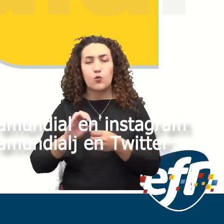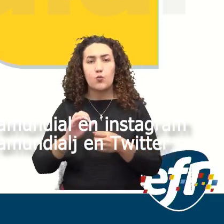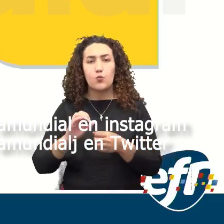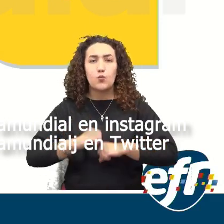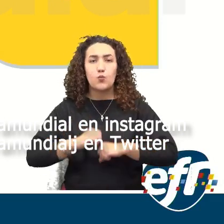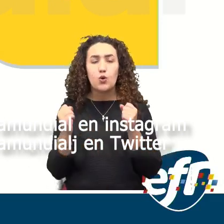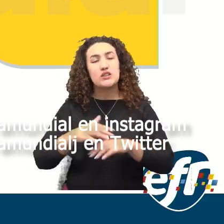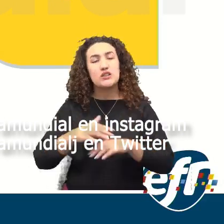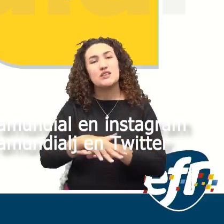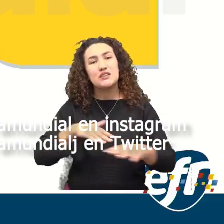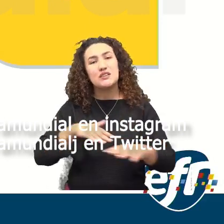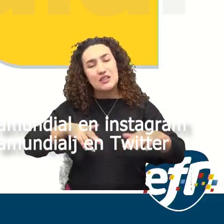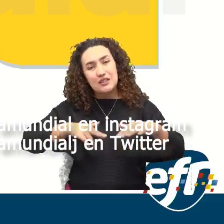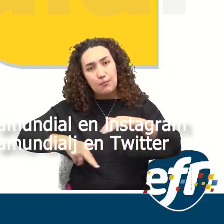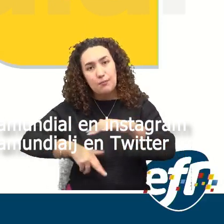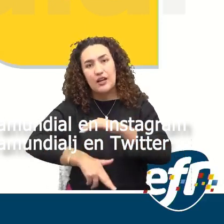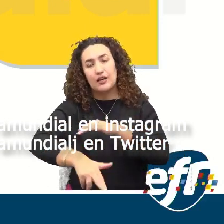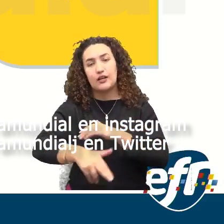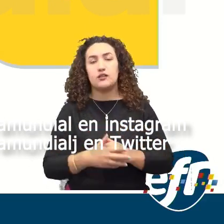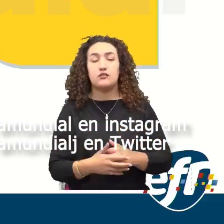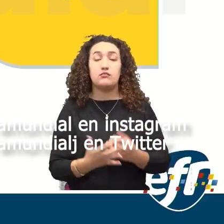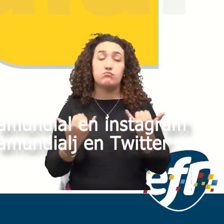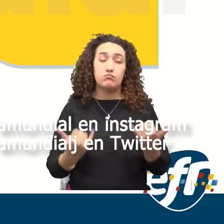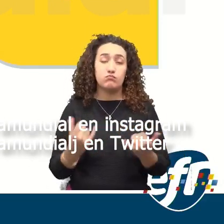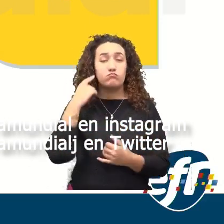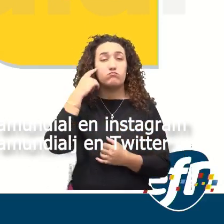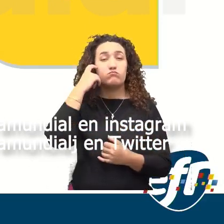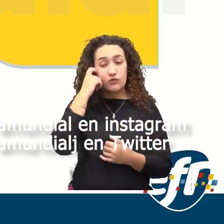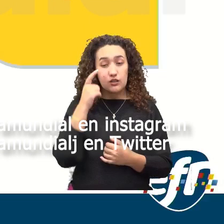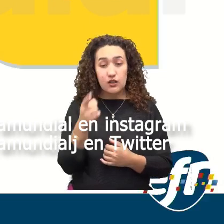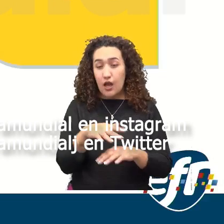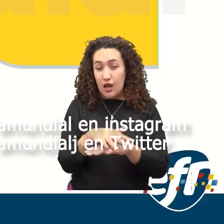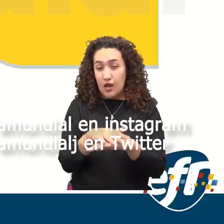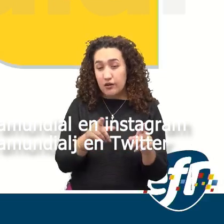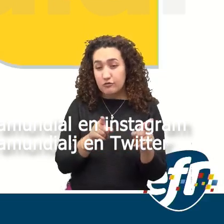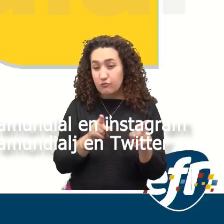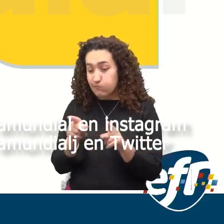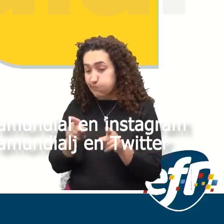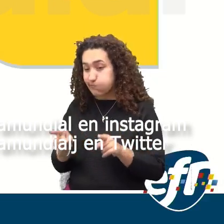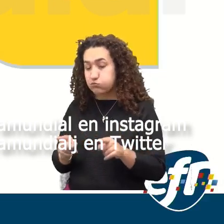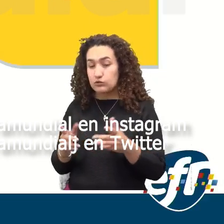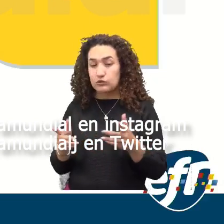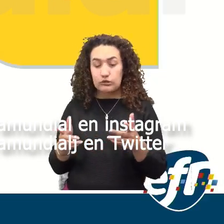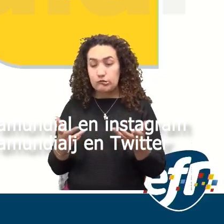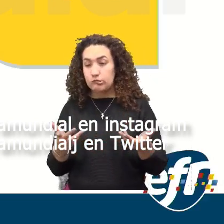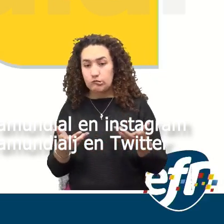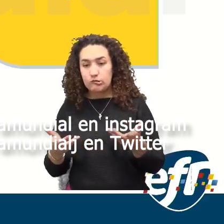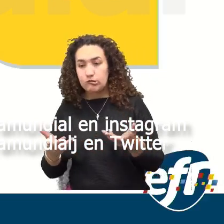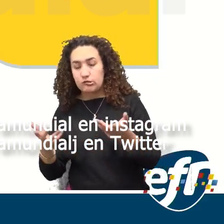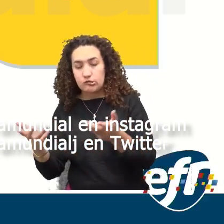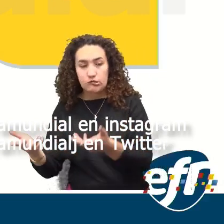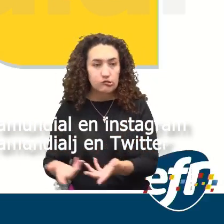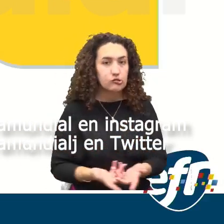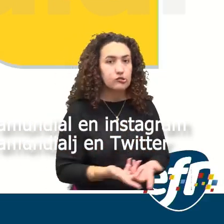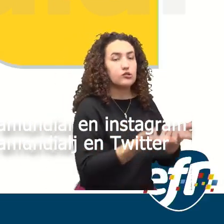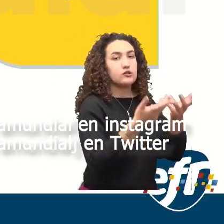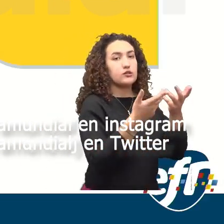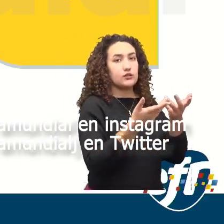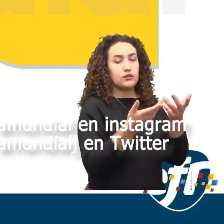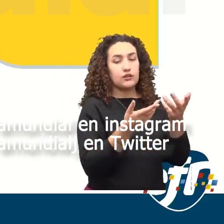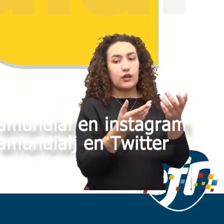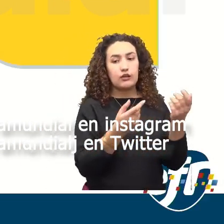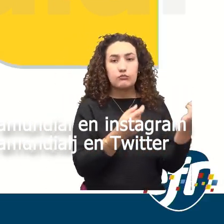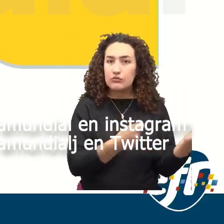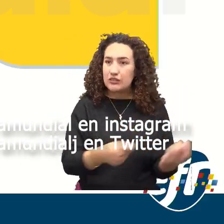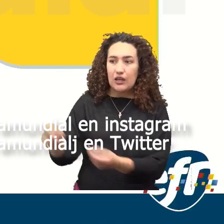alcantarillado, y hoy ese reto de poder trasladar tantas redes se ha convertido tal